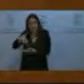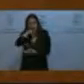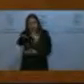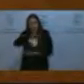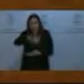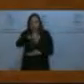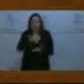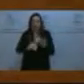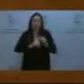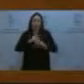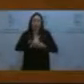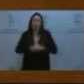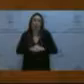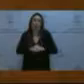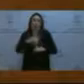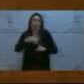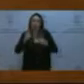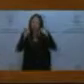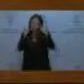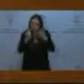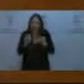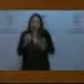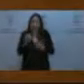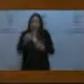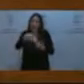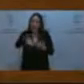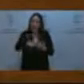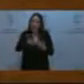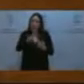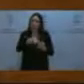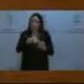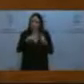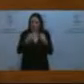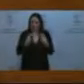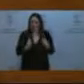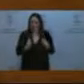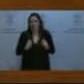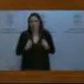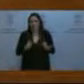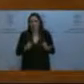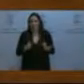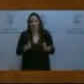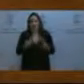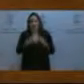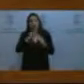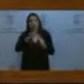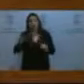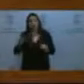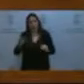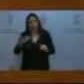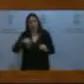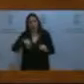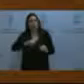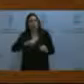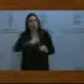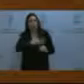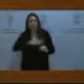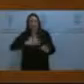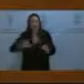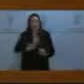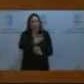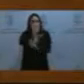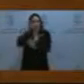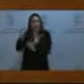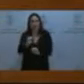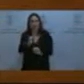rurales. Hagamos un esfuerzo. Ellos también son asturianos. Desde el Partido Popular apostamos por la defensa de